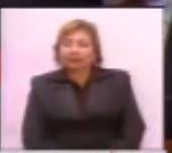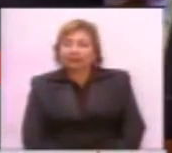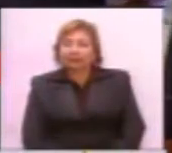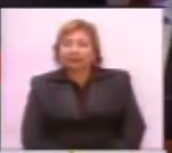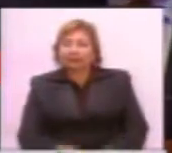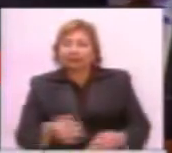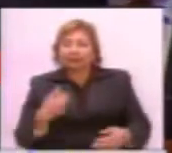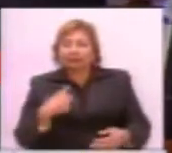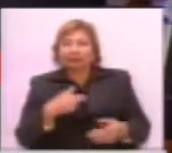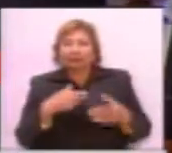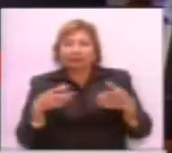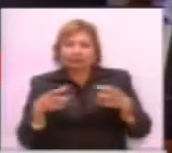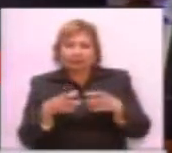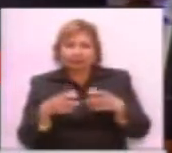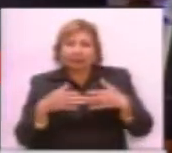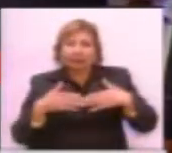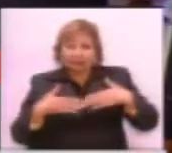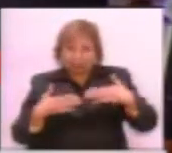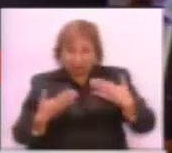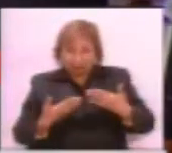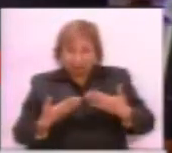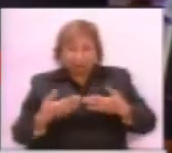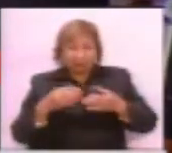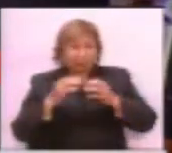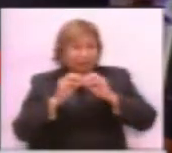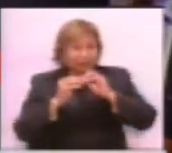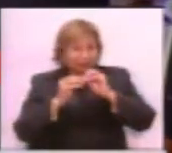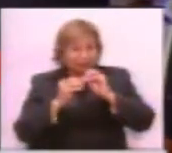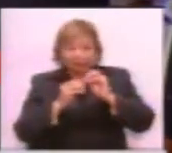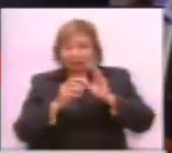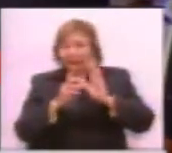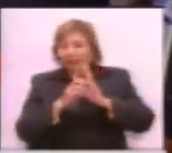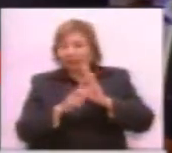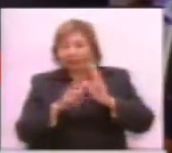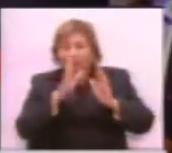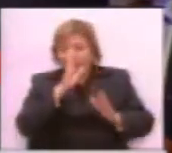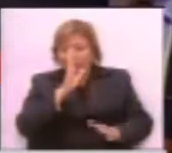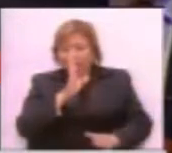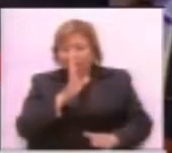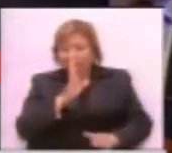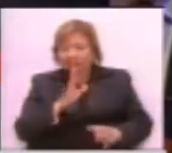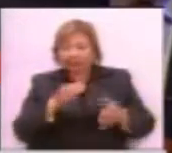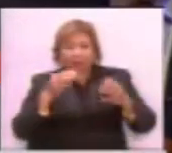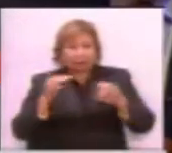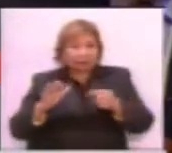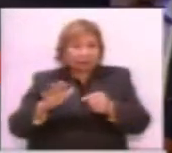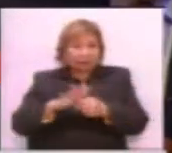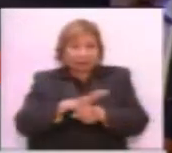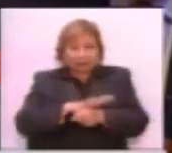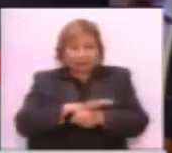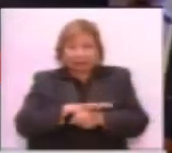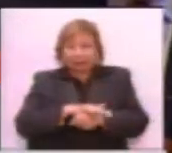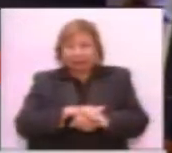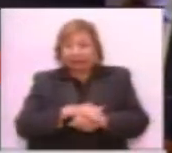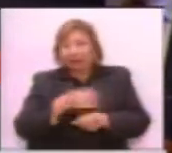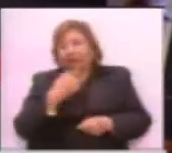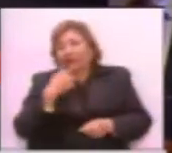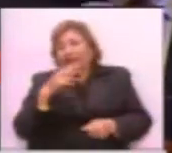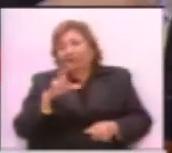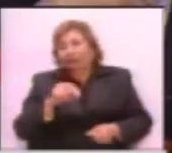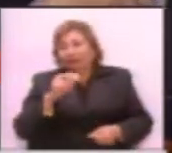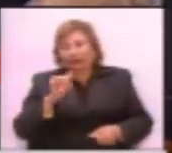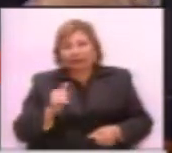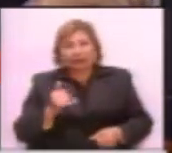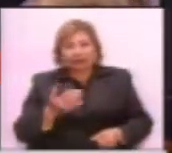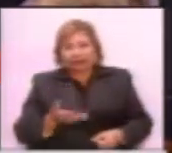Señores congresistas, así se puede hacer una reforma electoral seria, completa, y decir, no,